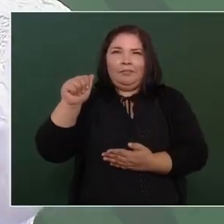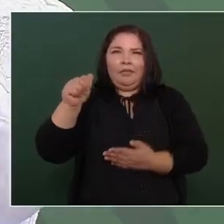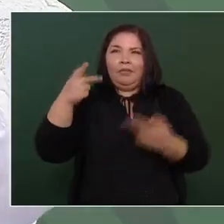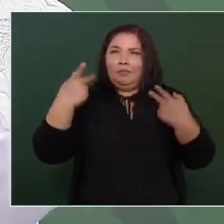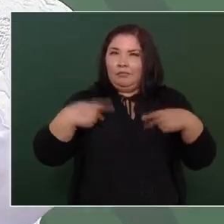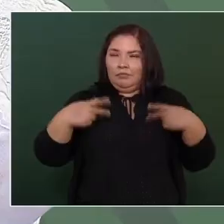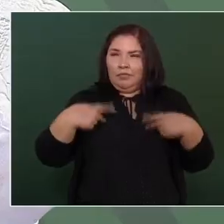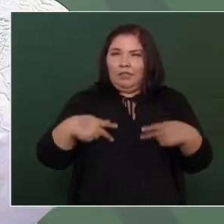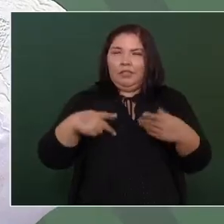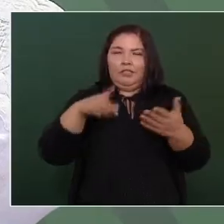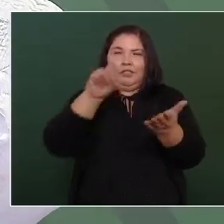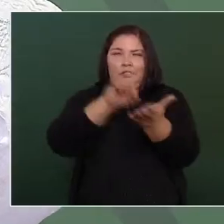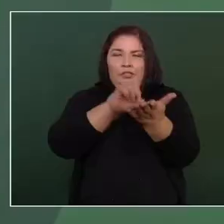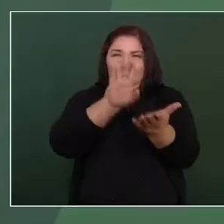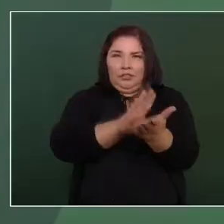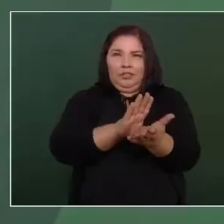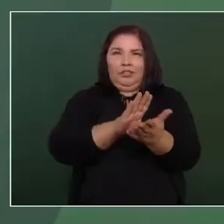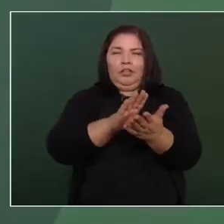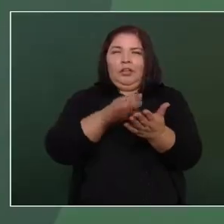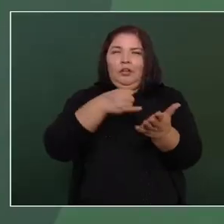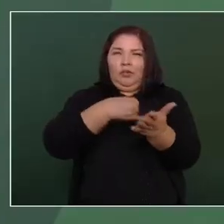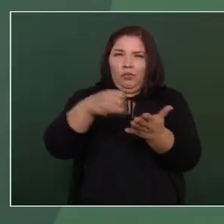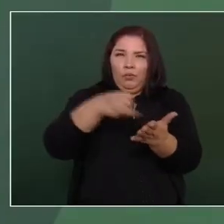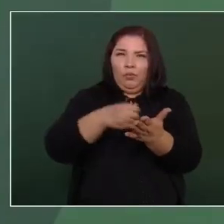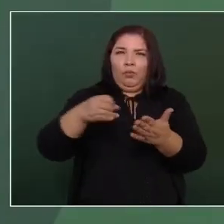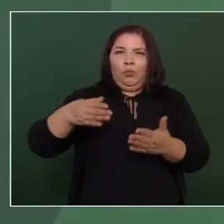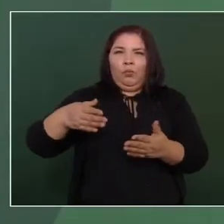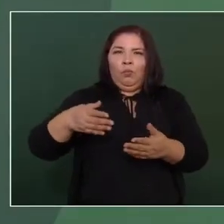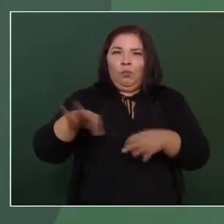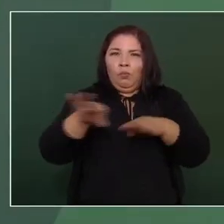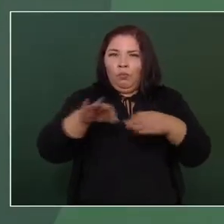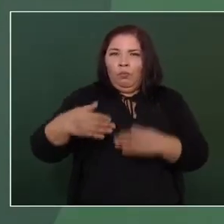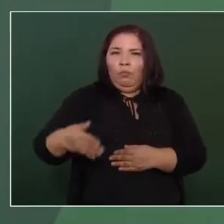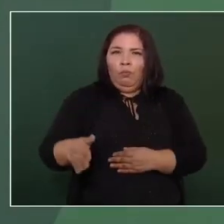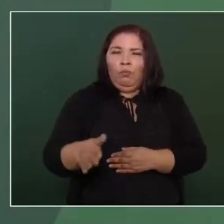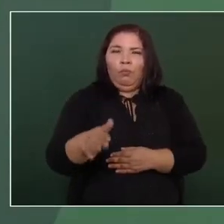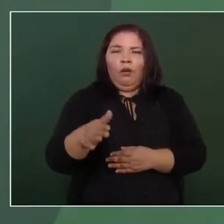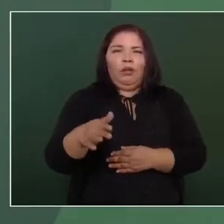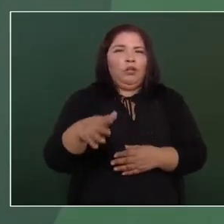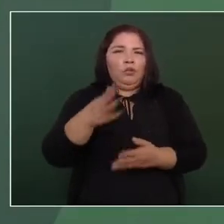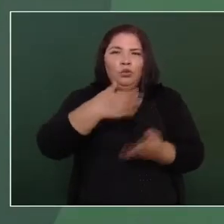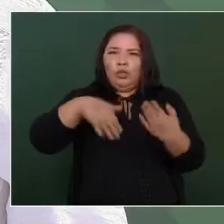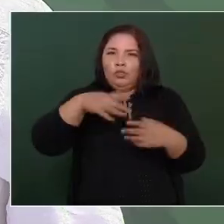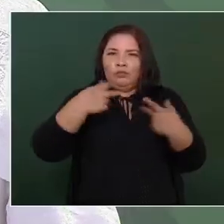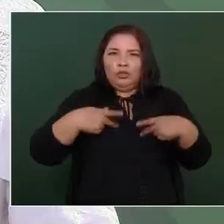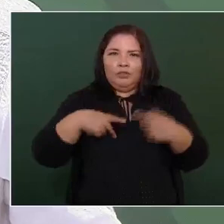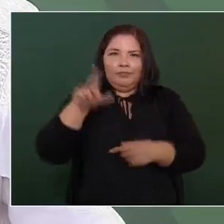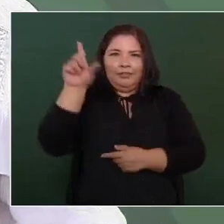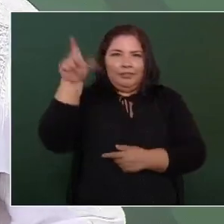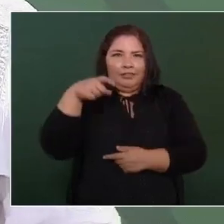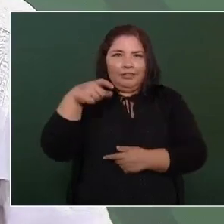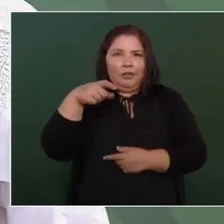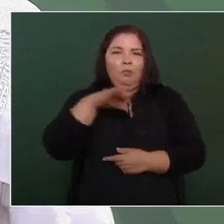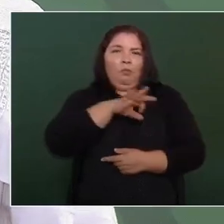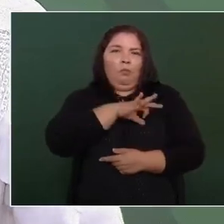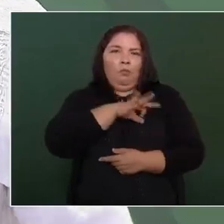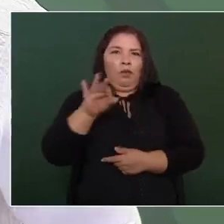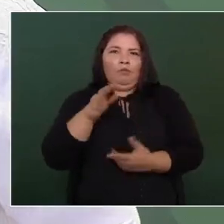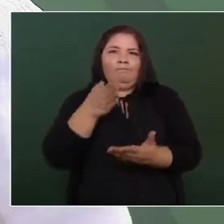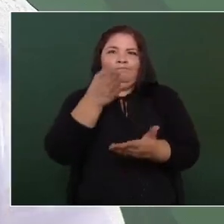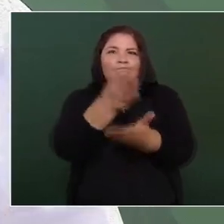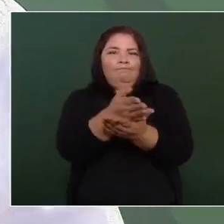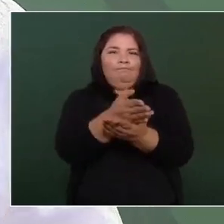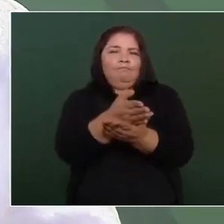las personas con discapacidad, los campesinos, los pescadores, todos con tarjeta van a poder sacar